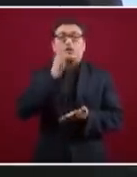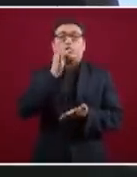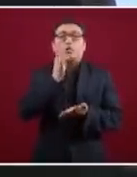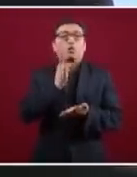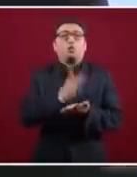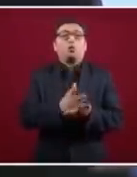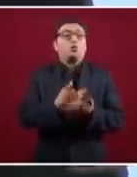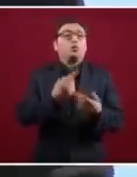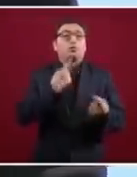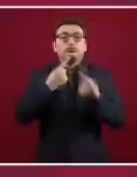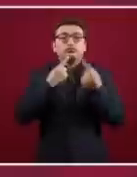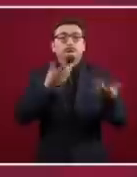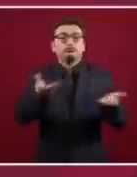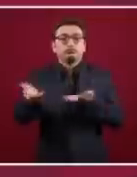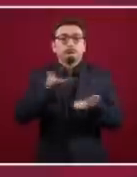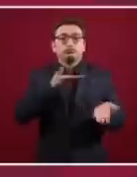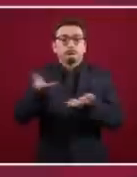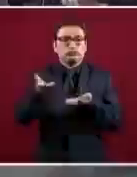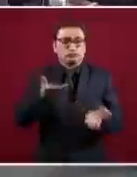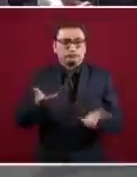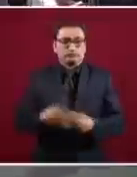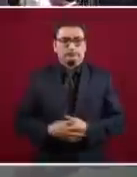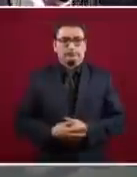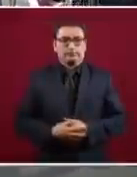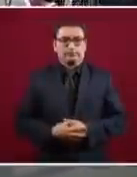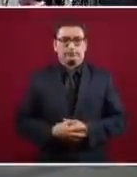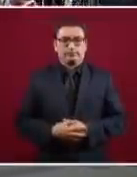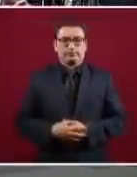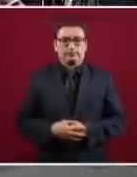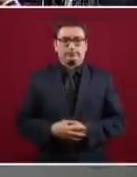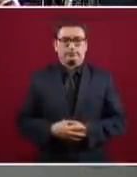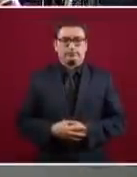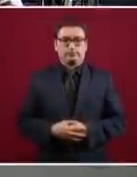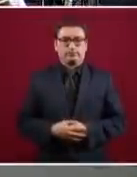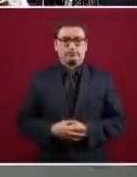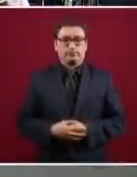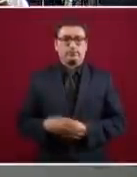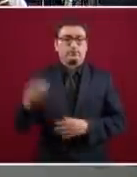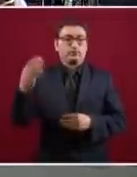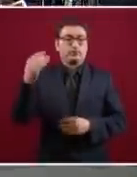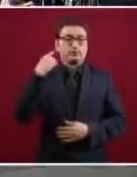es diálogo circular a ver sí